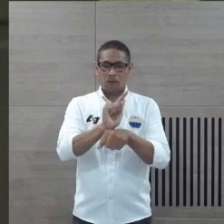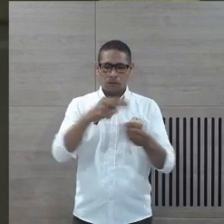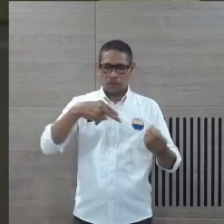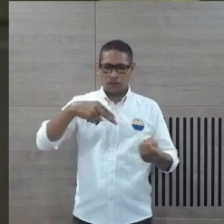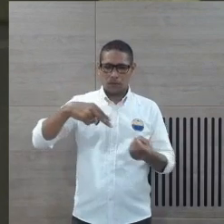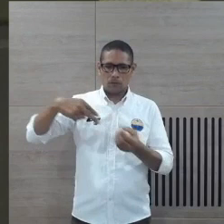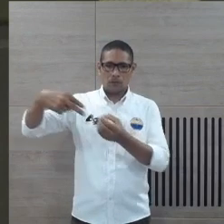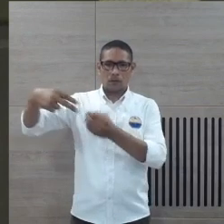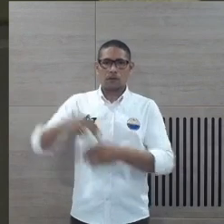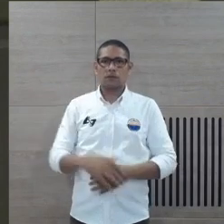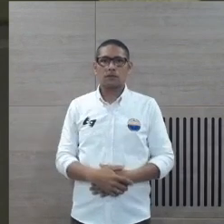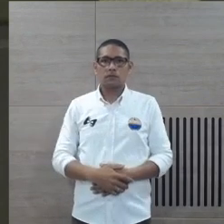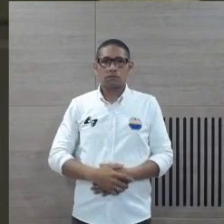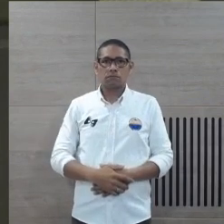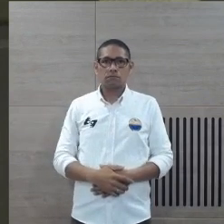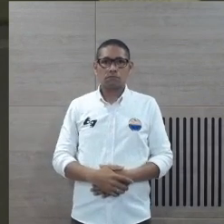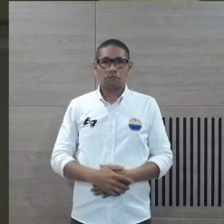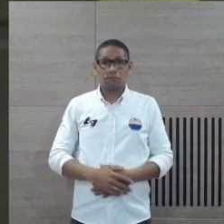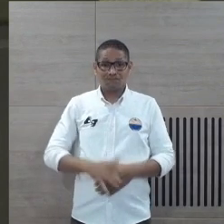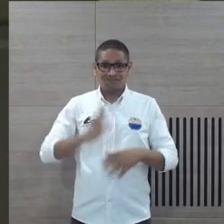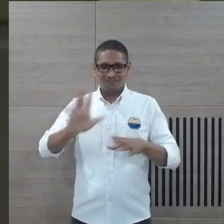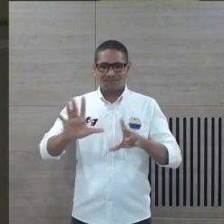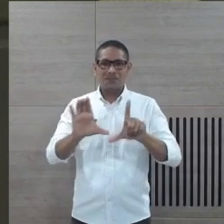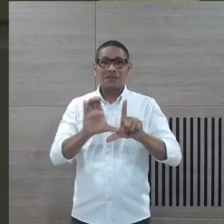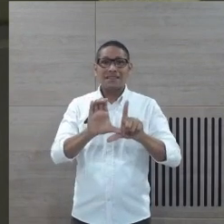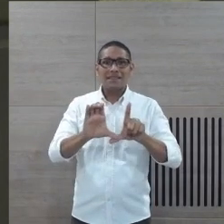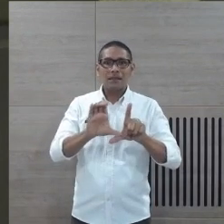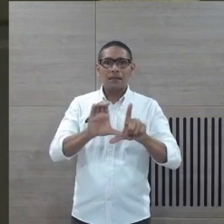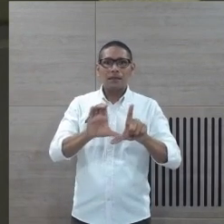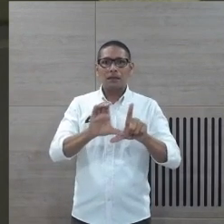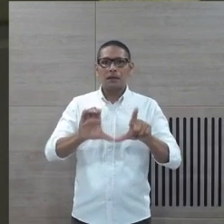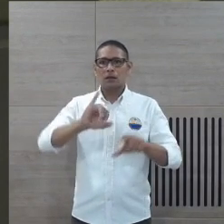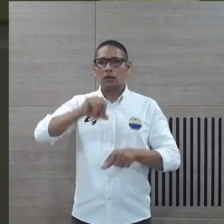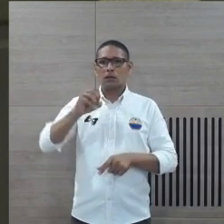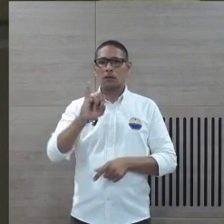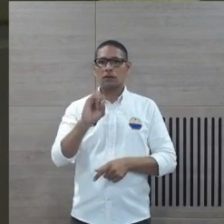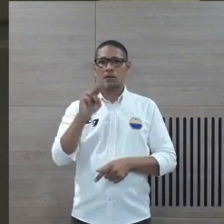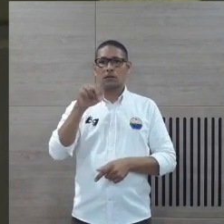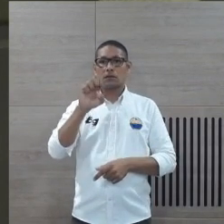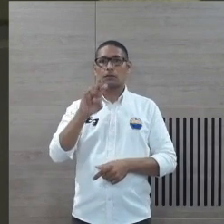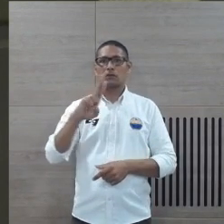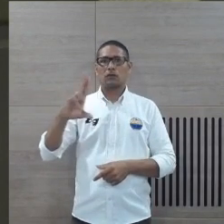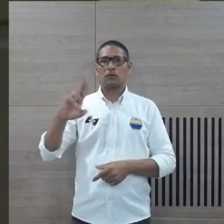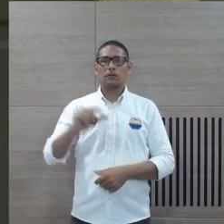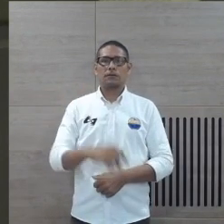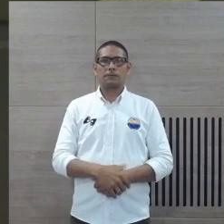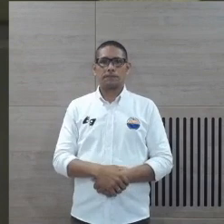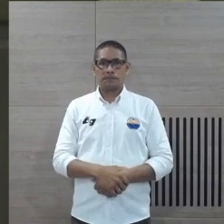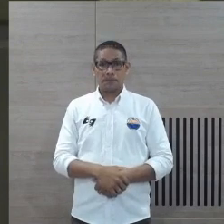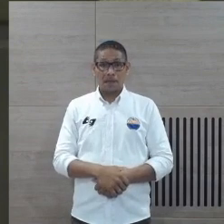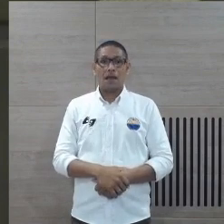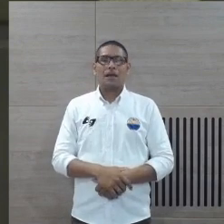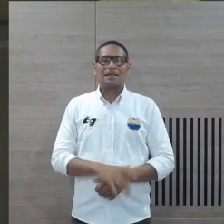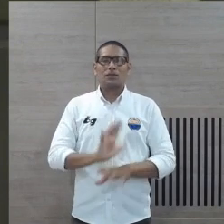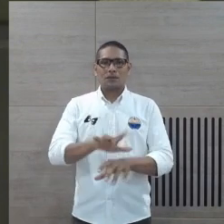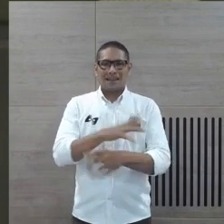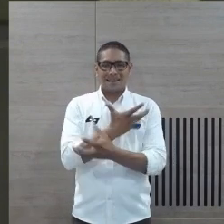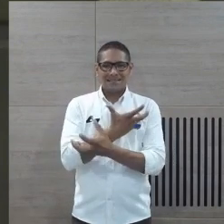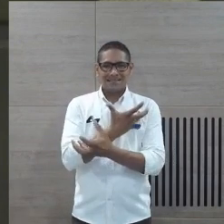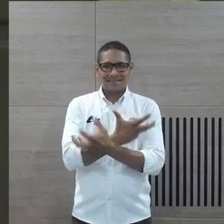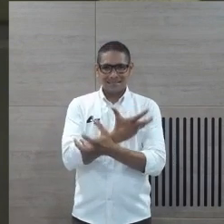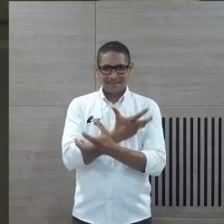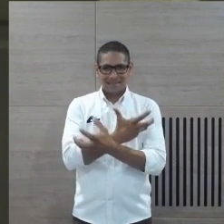Informática, Joimer Florian Rada. Facultad de Ciencias de la Salud. Psicólogo, Diana Gisela Gámez Velázquez. Facultad